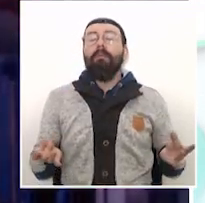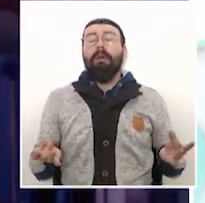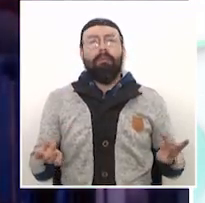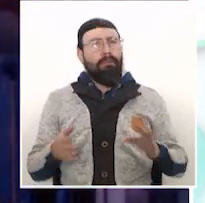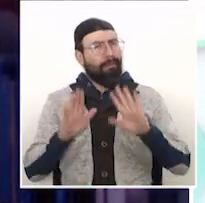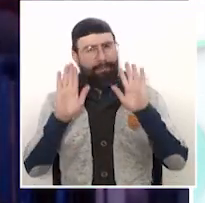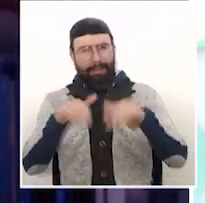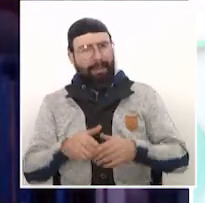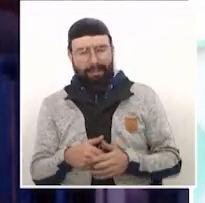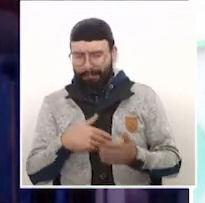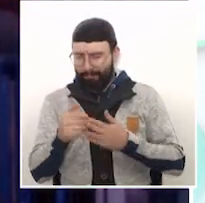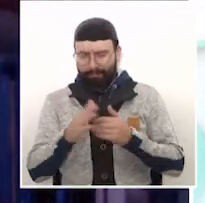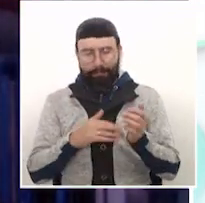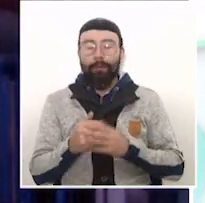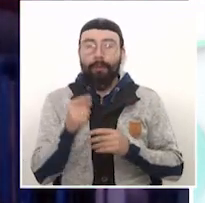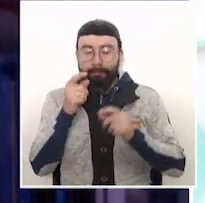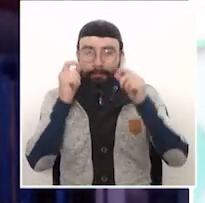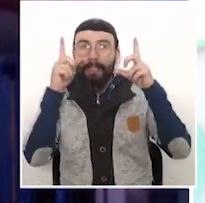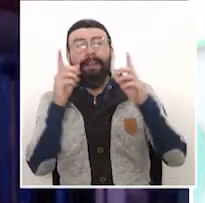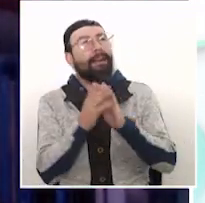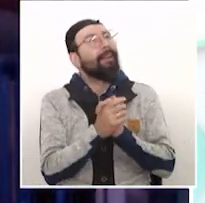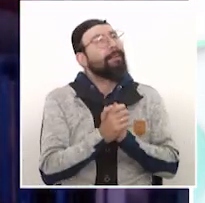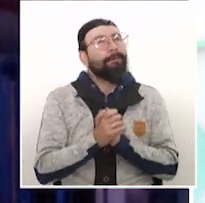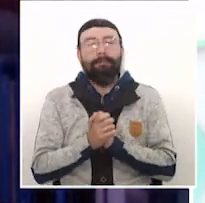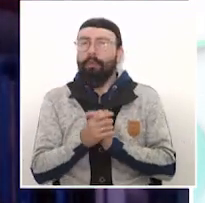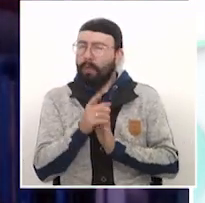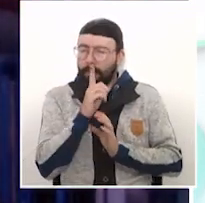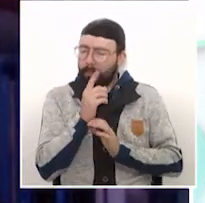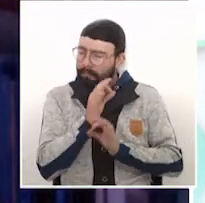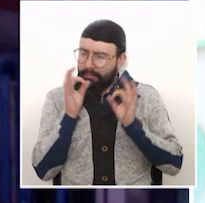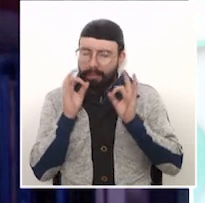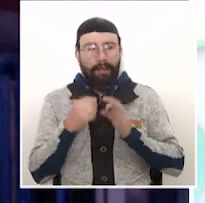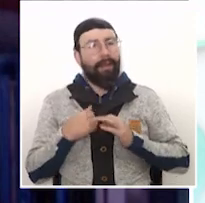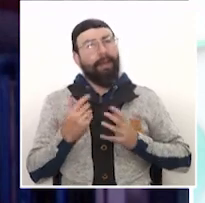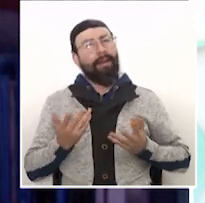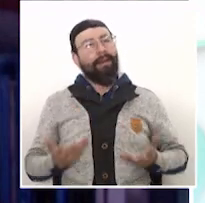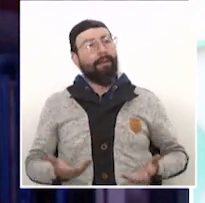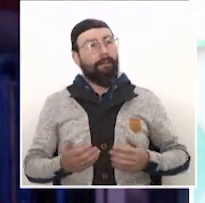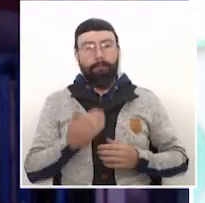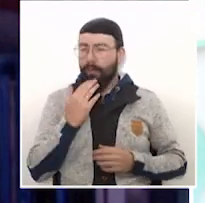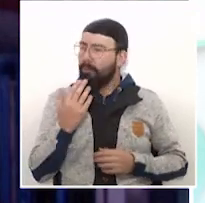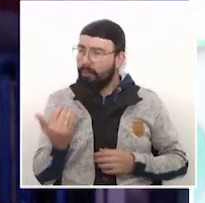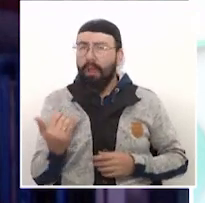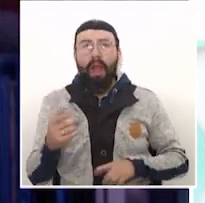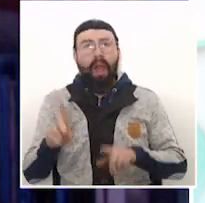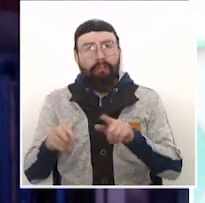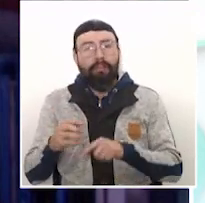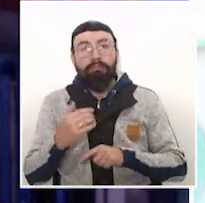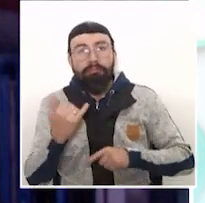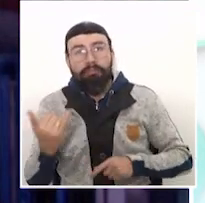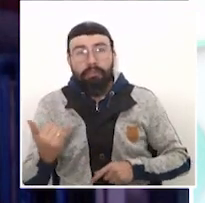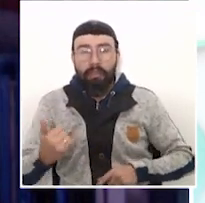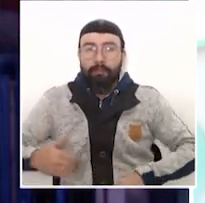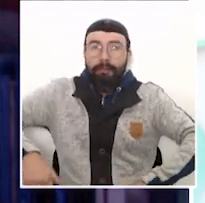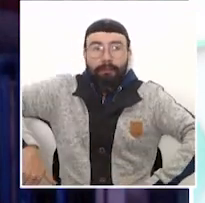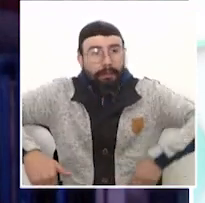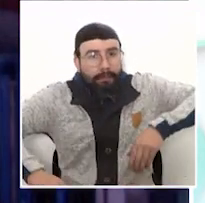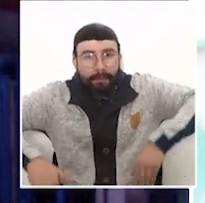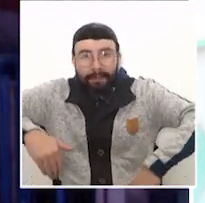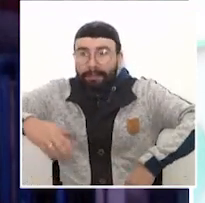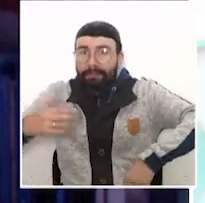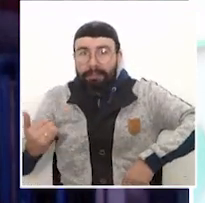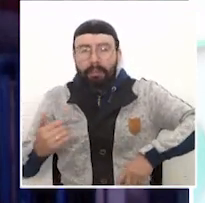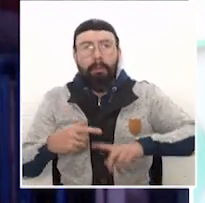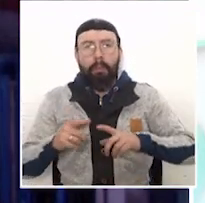si lo observas. Qué maravilla los movimientos que puede hacer un robot si mucho hace esto. Pero mi mano la muevo, son